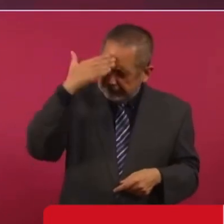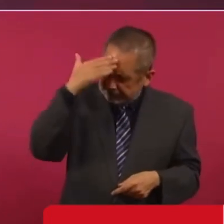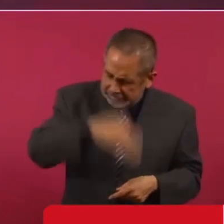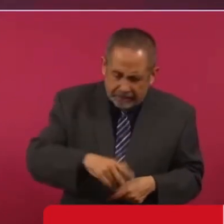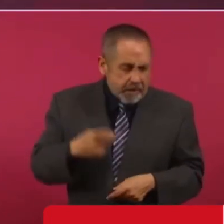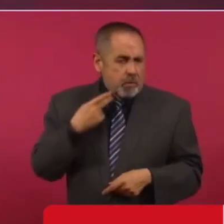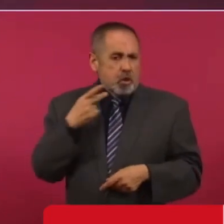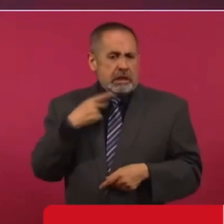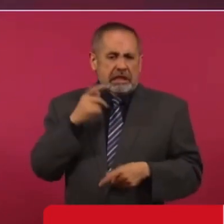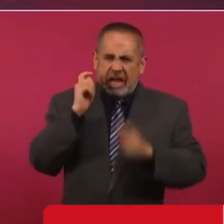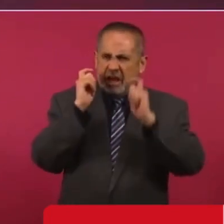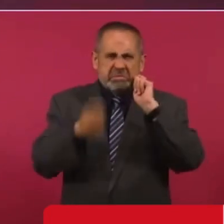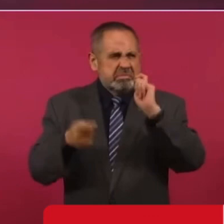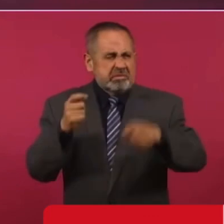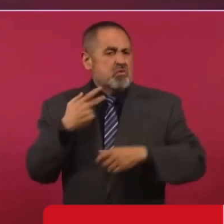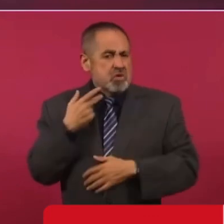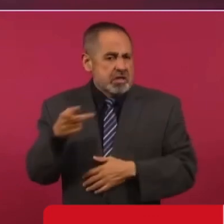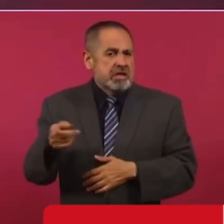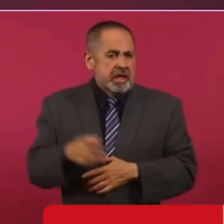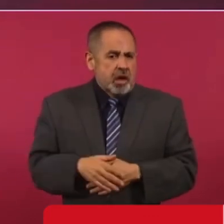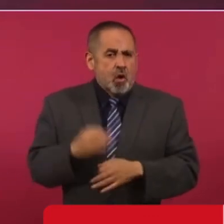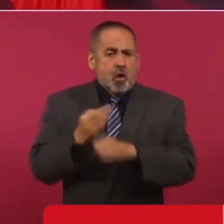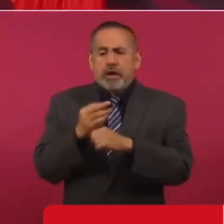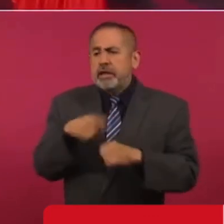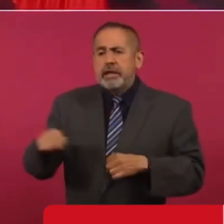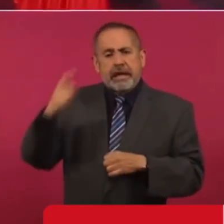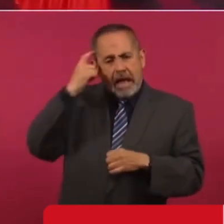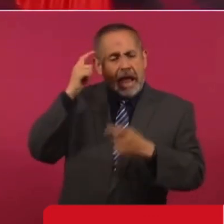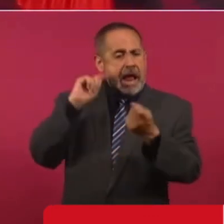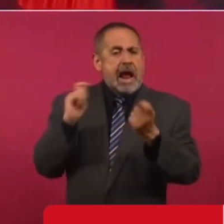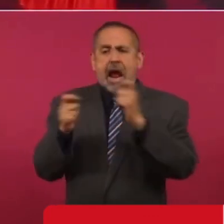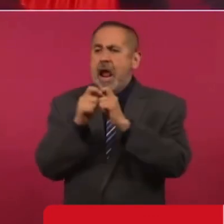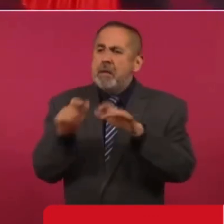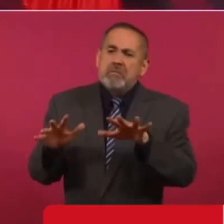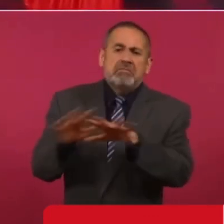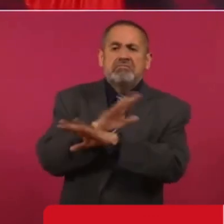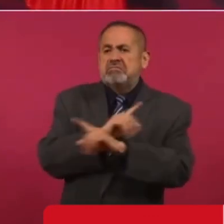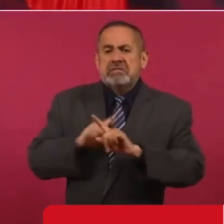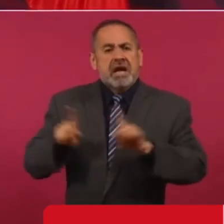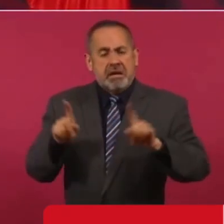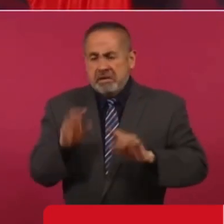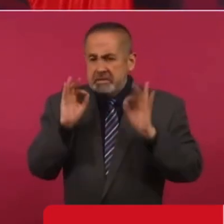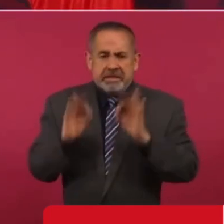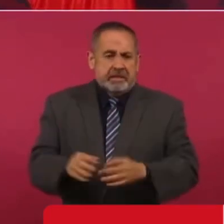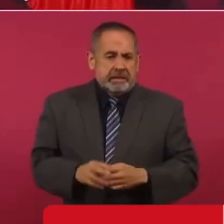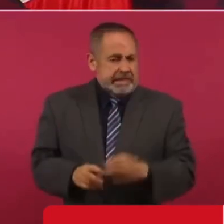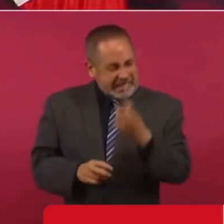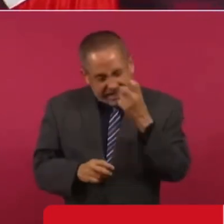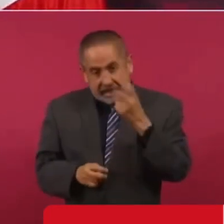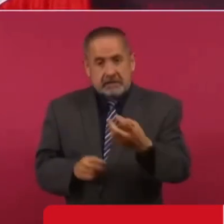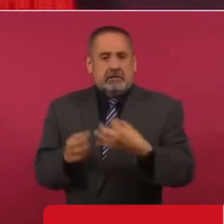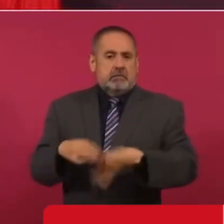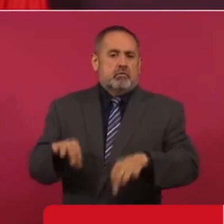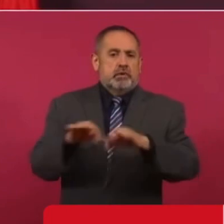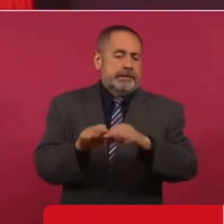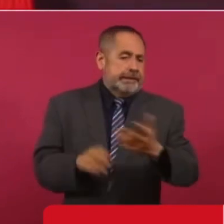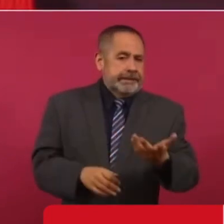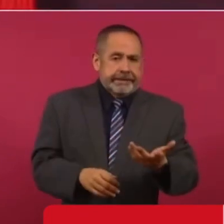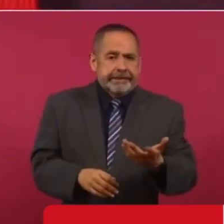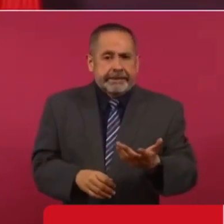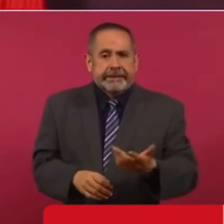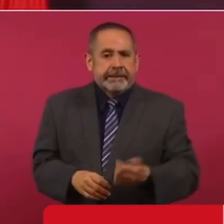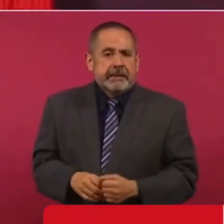mucha conciencia, está cambiando la mentalidad del pueblo, que eso es lo más importante, porque hay